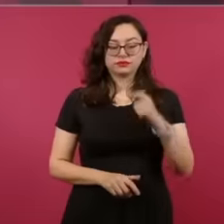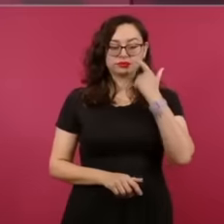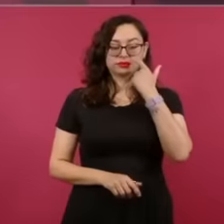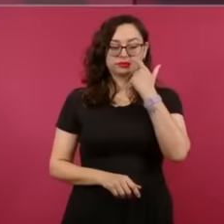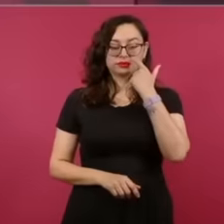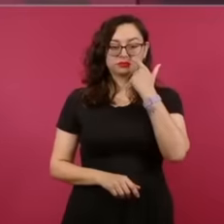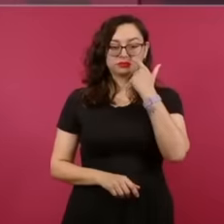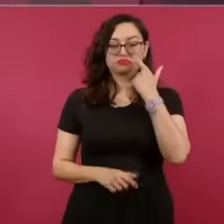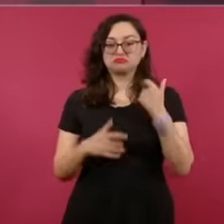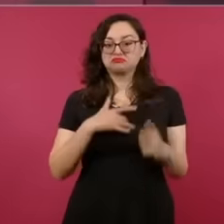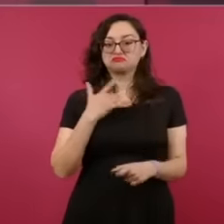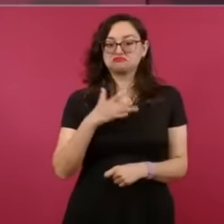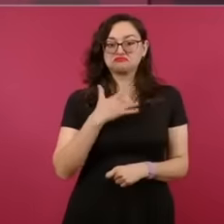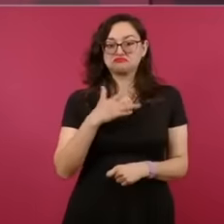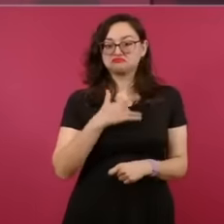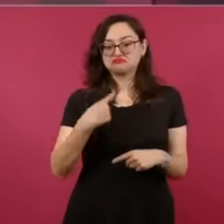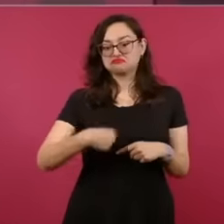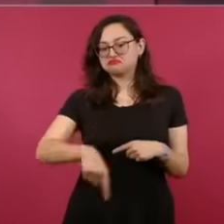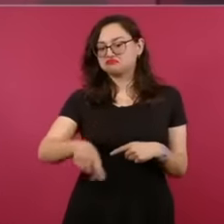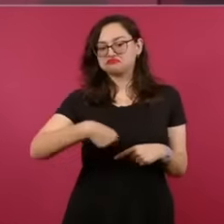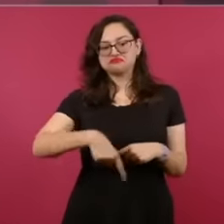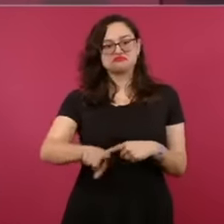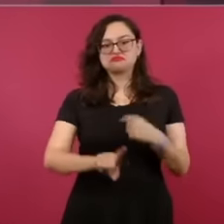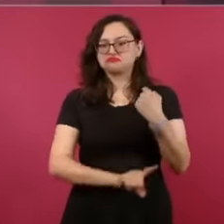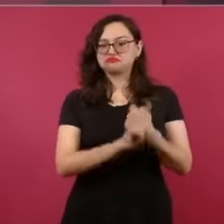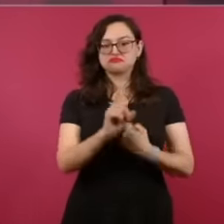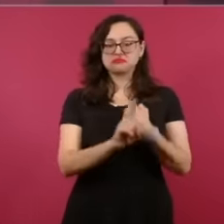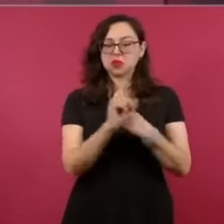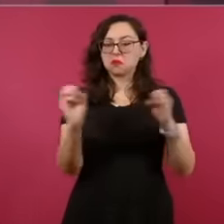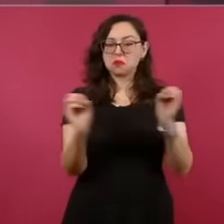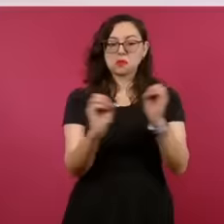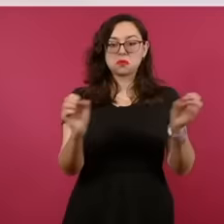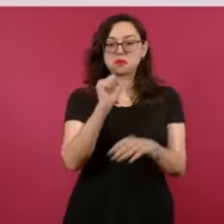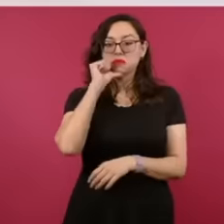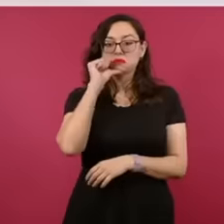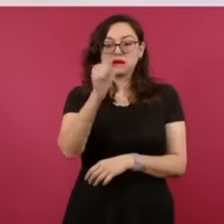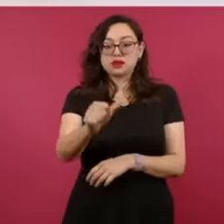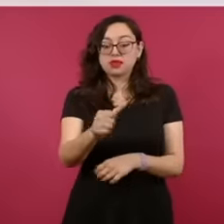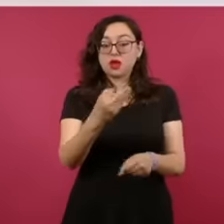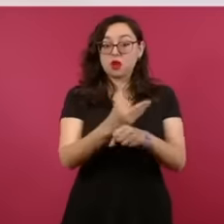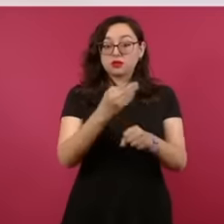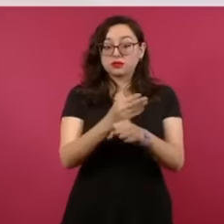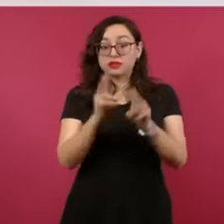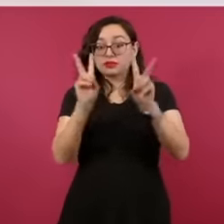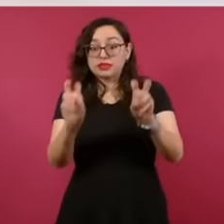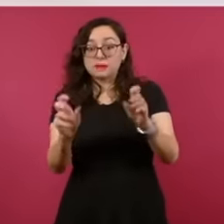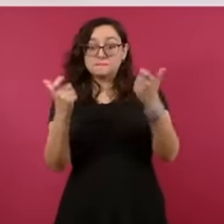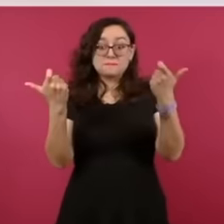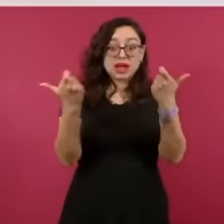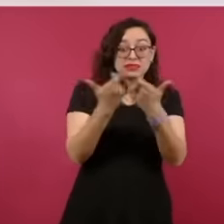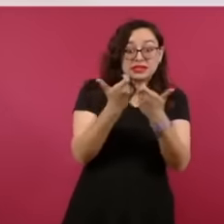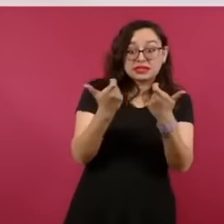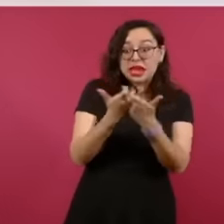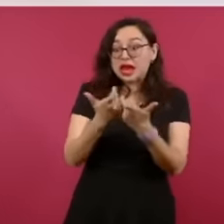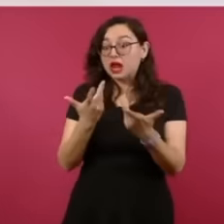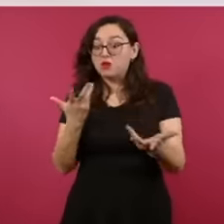me lleva a asegurar de que no va a haber ningún problema, porque ya no es un asunto de dinero. Ya los medios